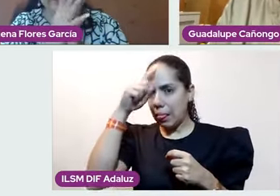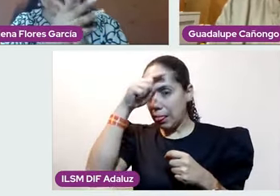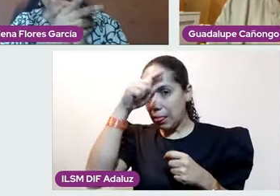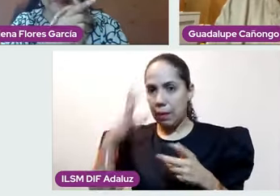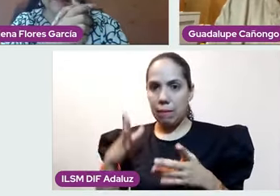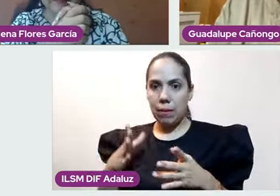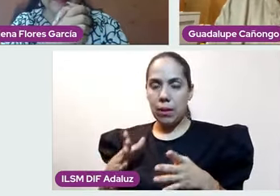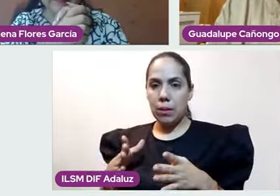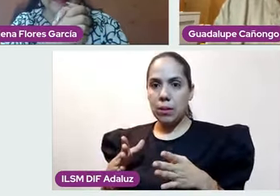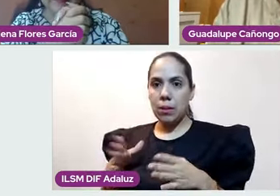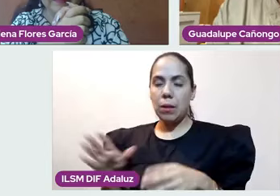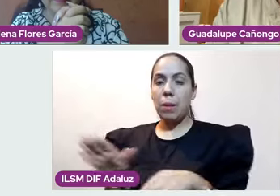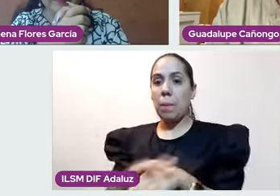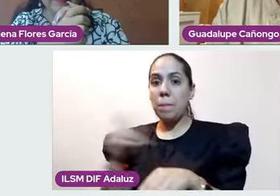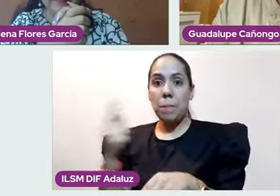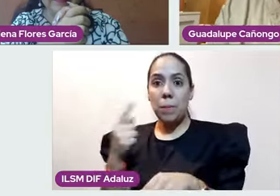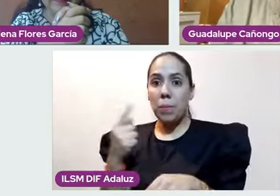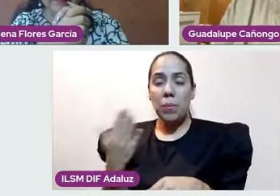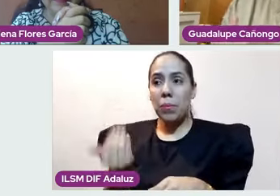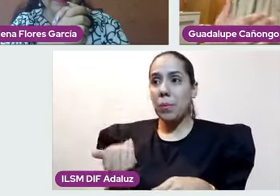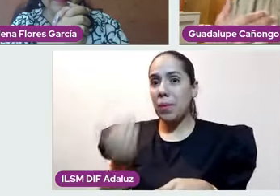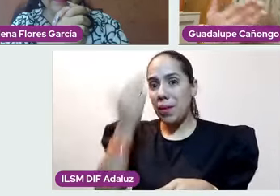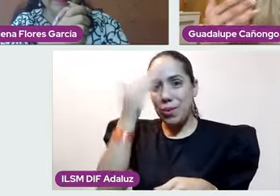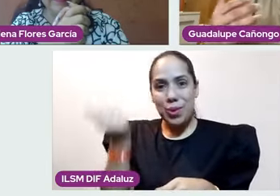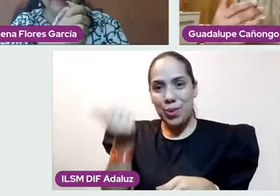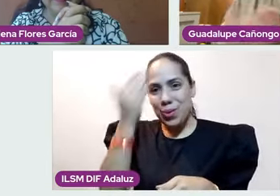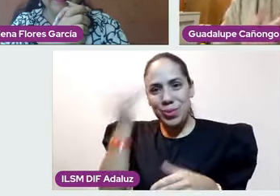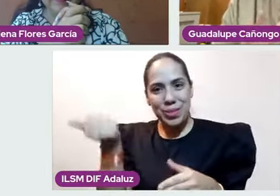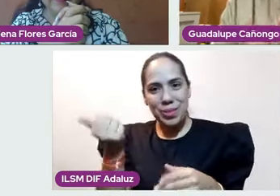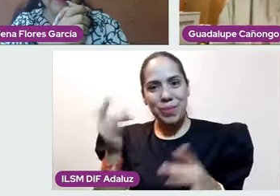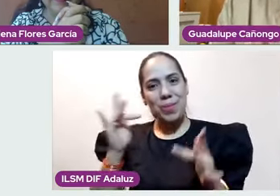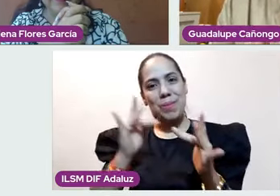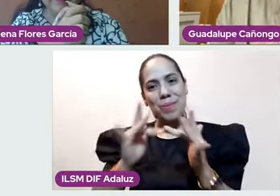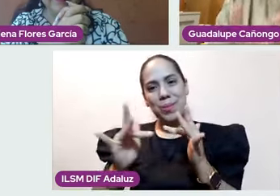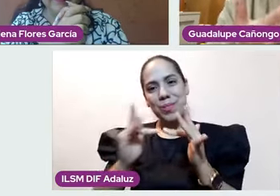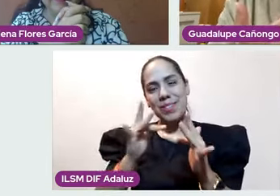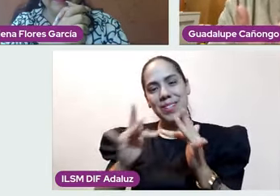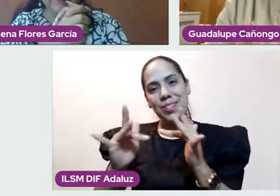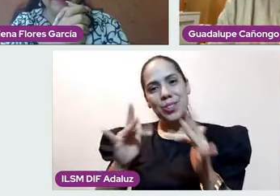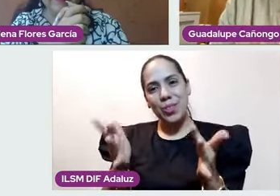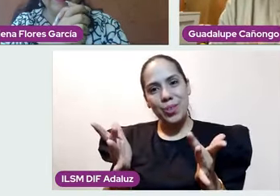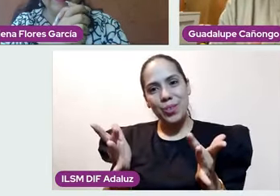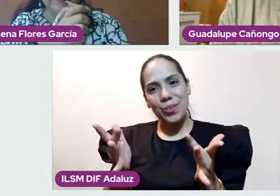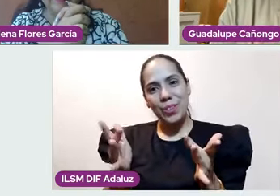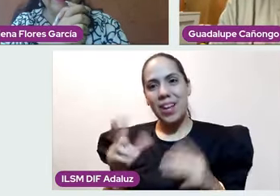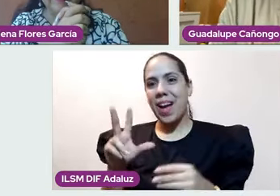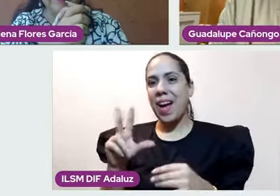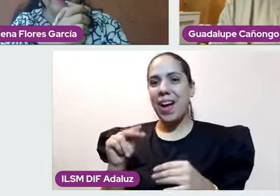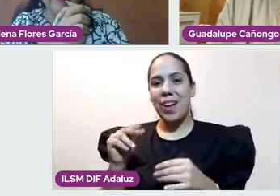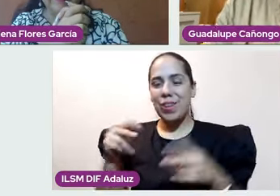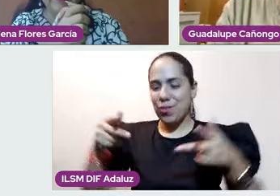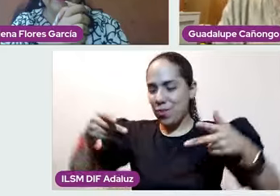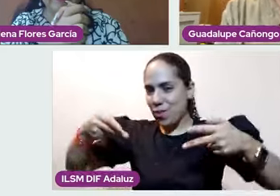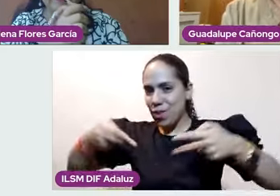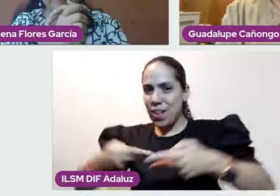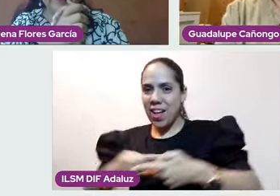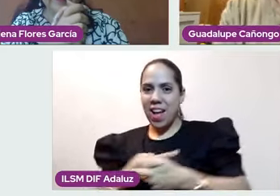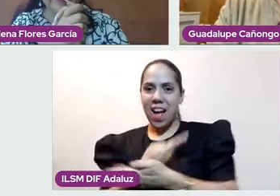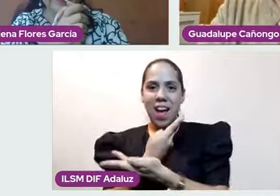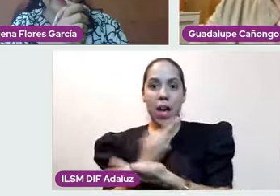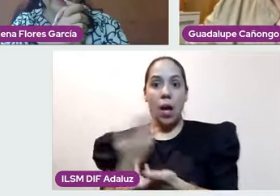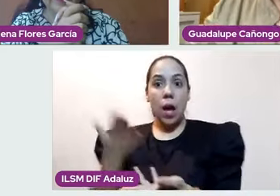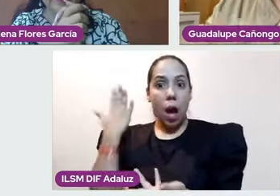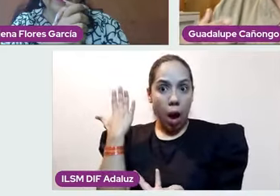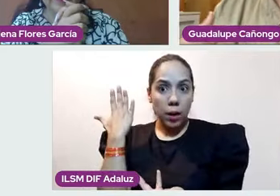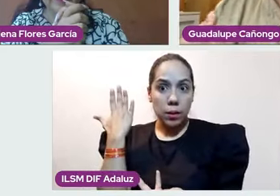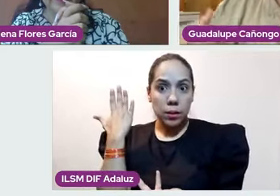no conocemos, o sea, no es que nosotros no nacíamos, y bien decía, hablamos del tema, ¿no?, de